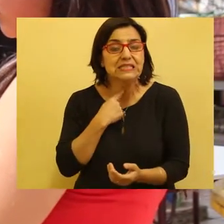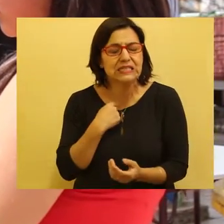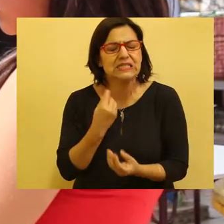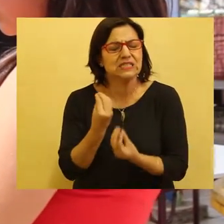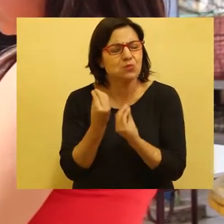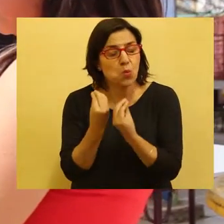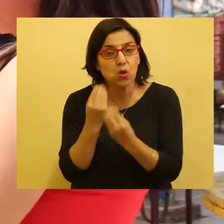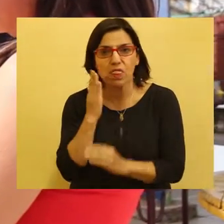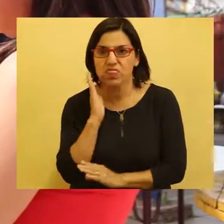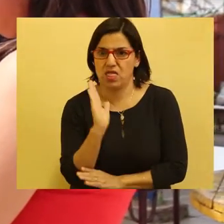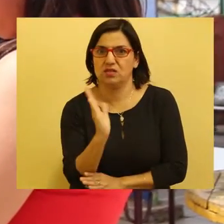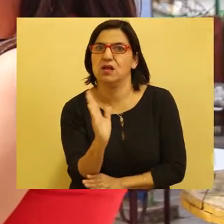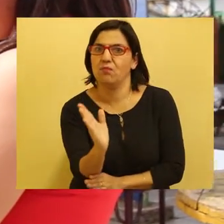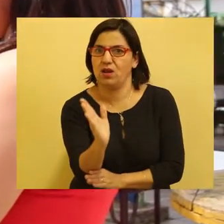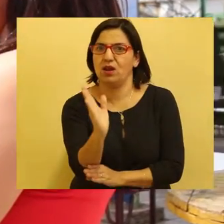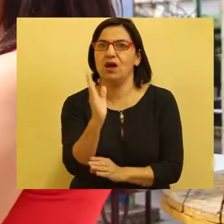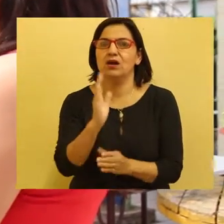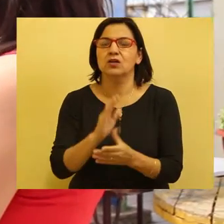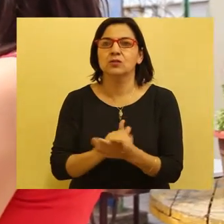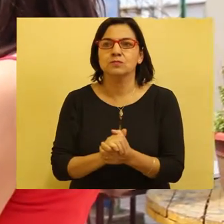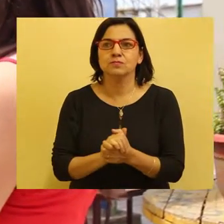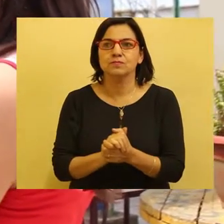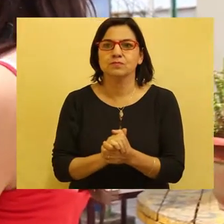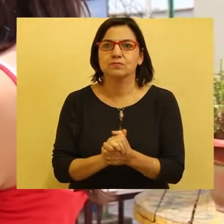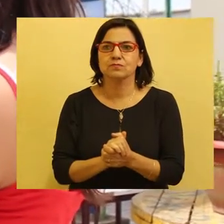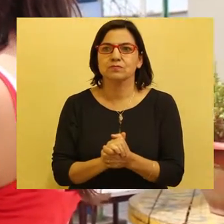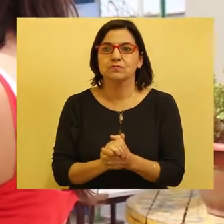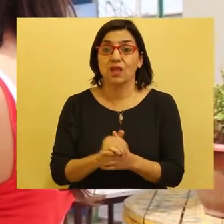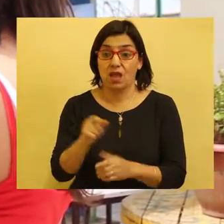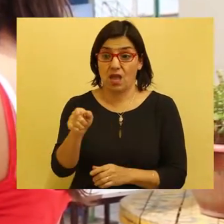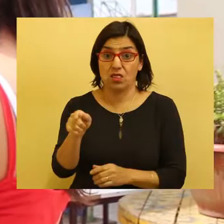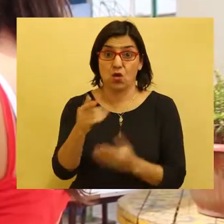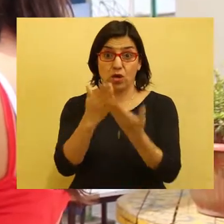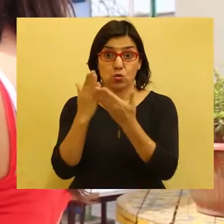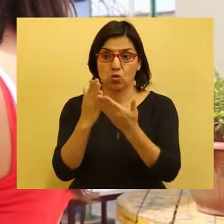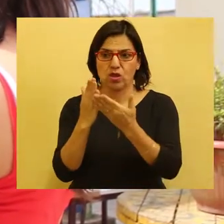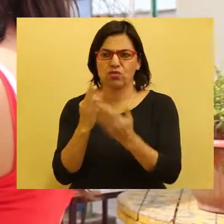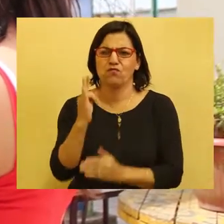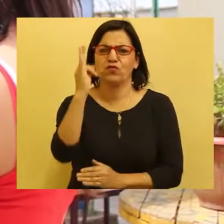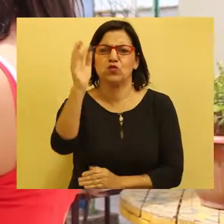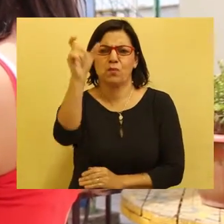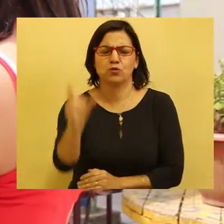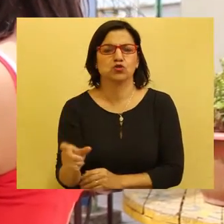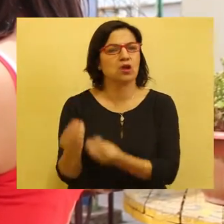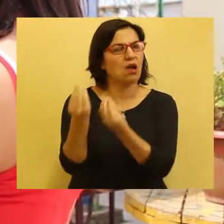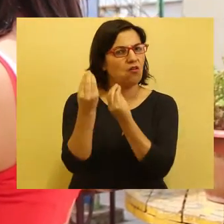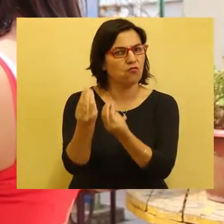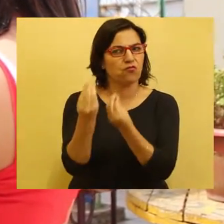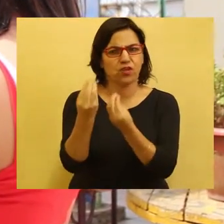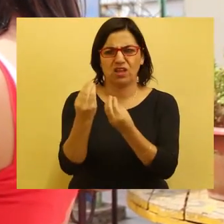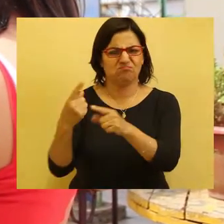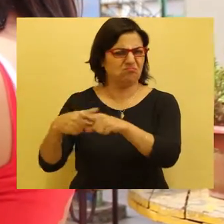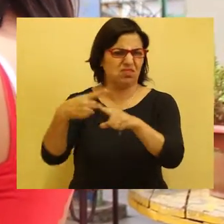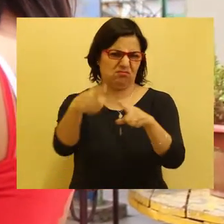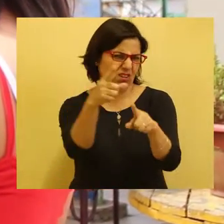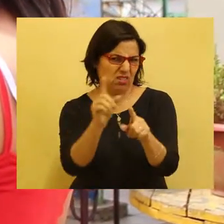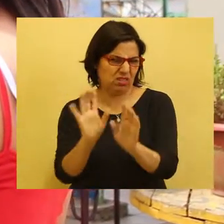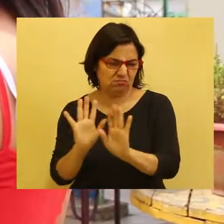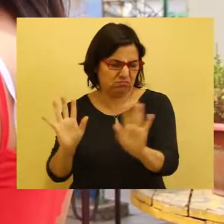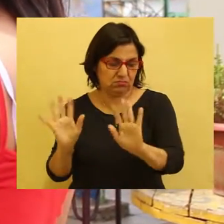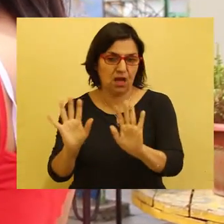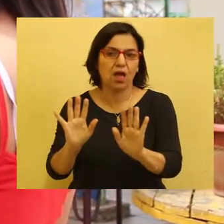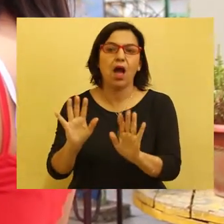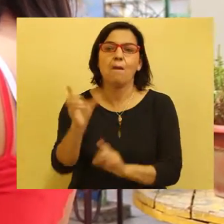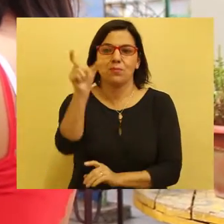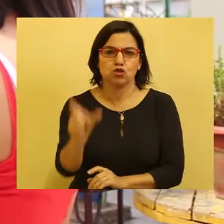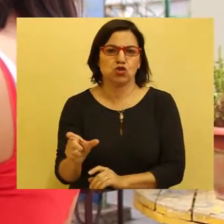que me interesa mucho la disciplina, que sean personas de bien, en lo que sea, pero